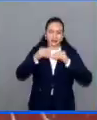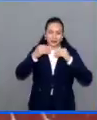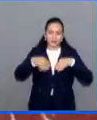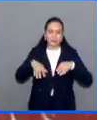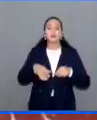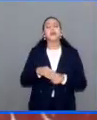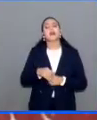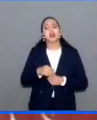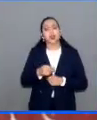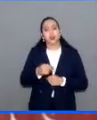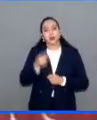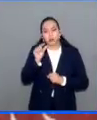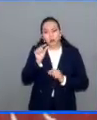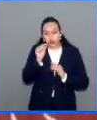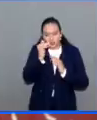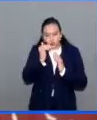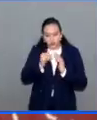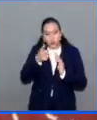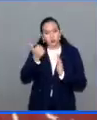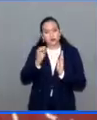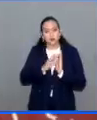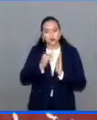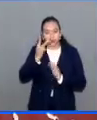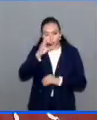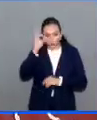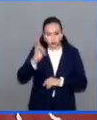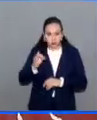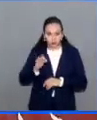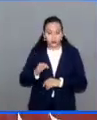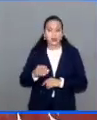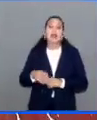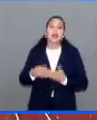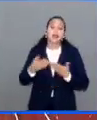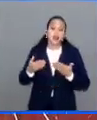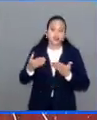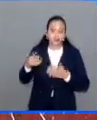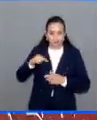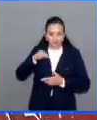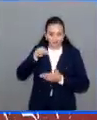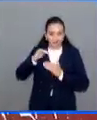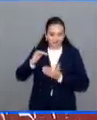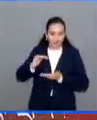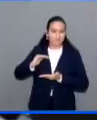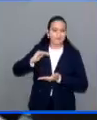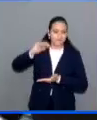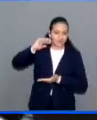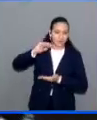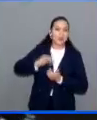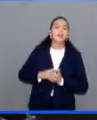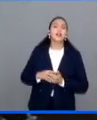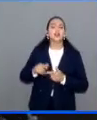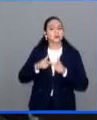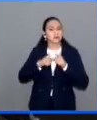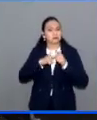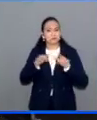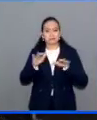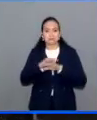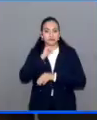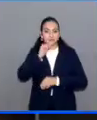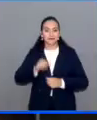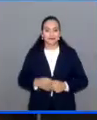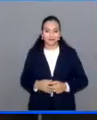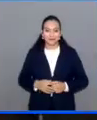con 11.2%, mientras que en los mayores de 25 años permaneció sin cambios. La